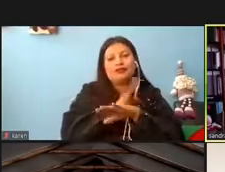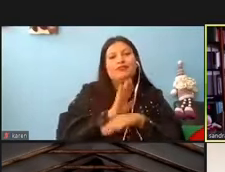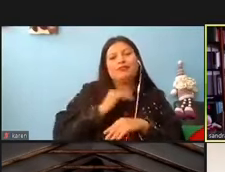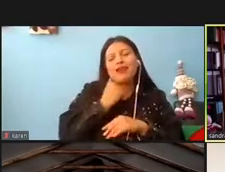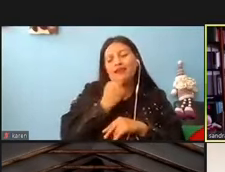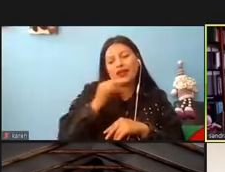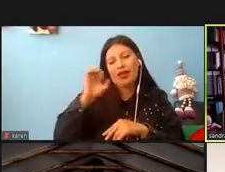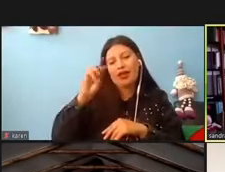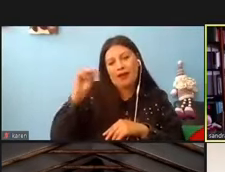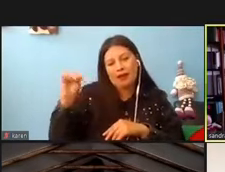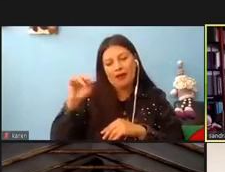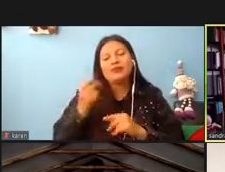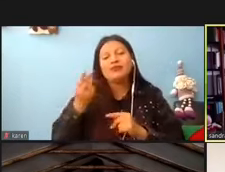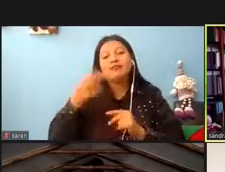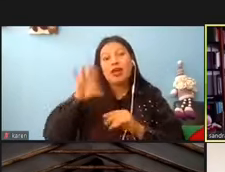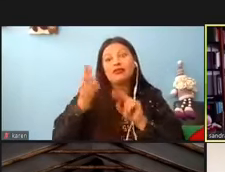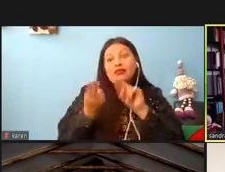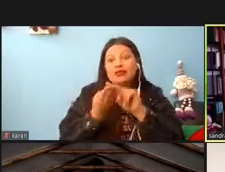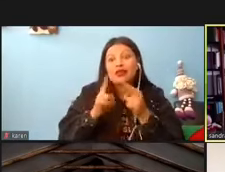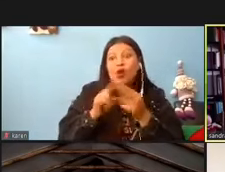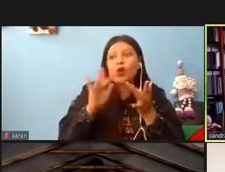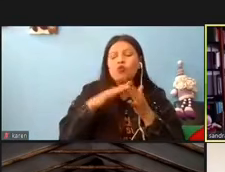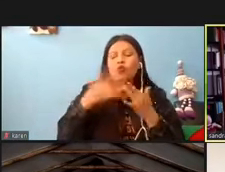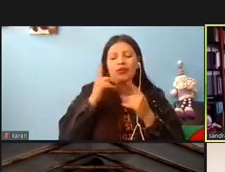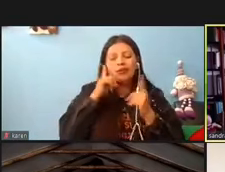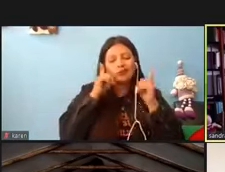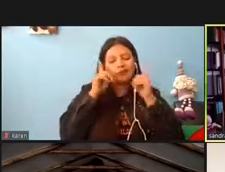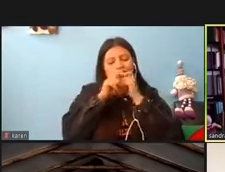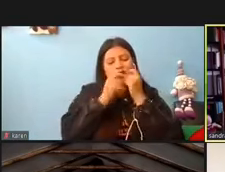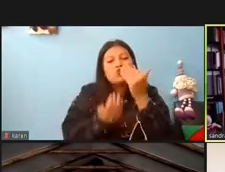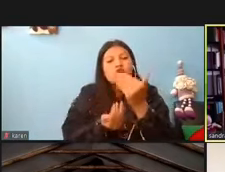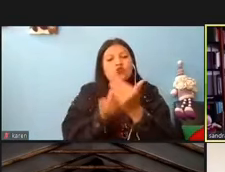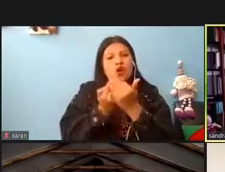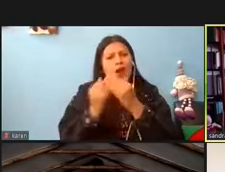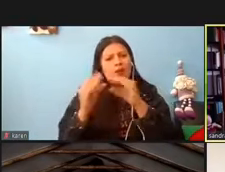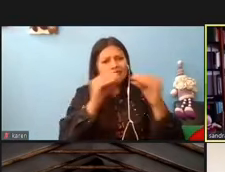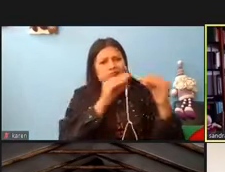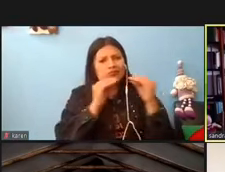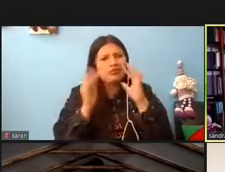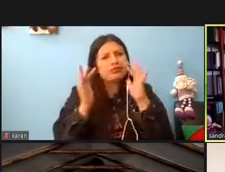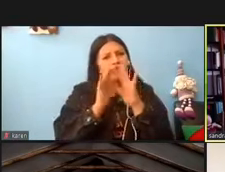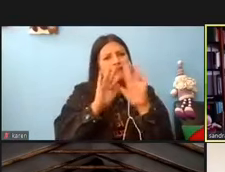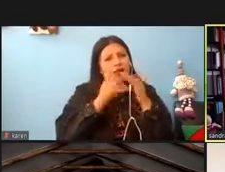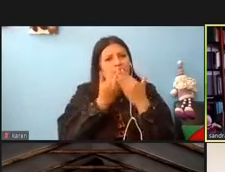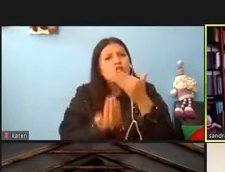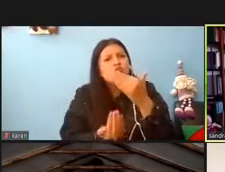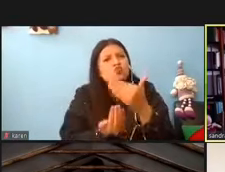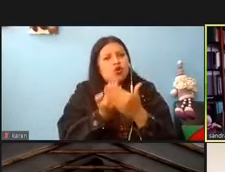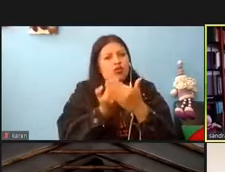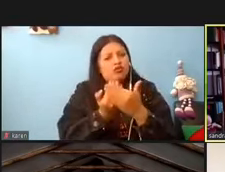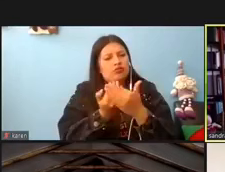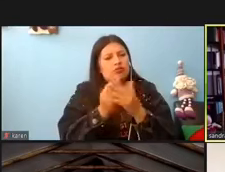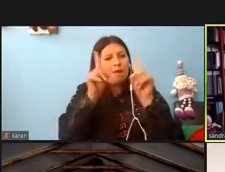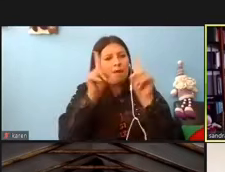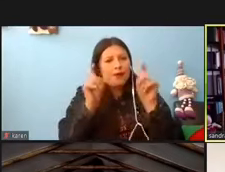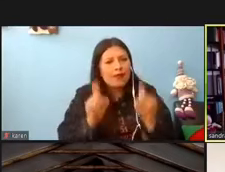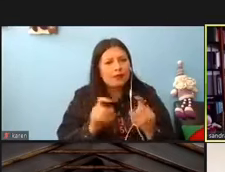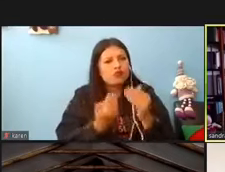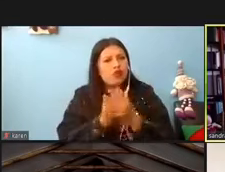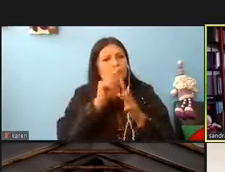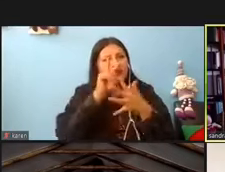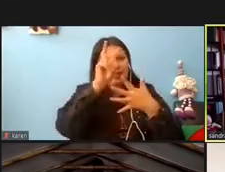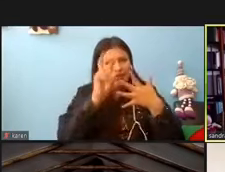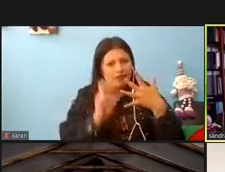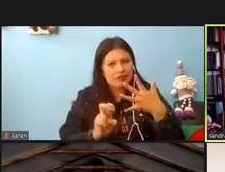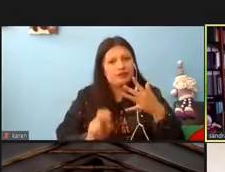sobre todo en relación con lo que implica pensar unas nuevas conversaciones en el marco de nuevas agrupaciones, ¿no? De nuevos ejes